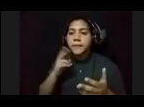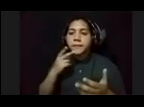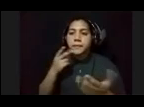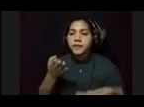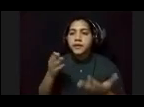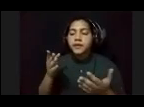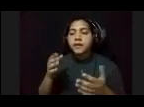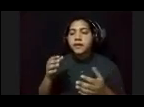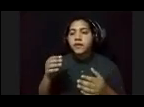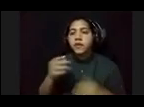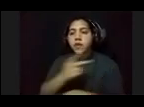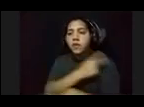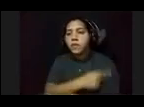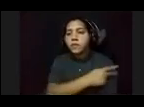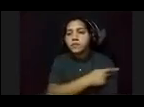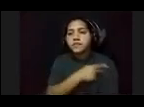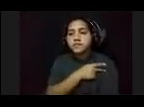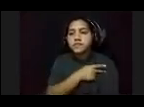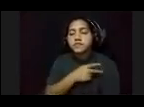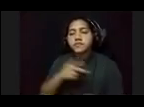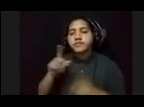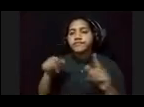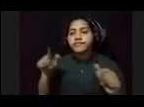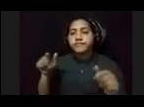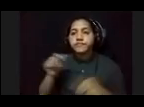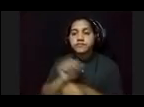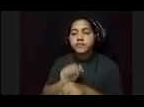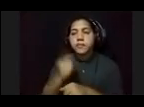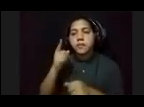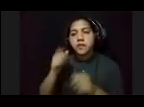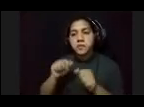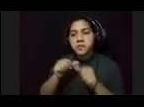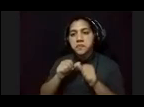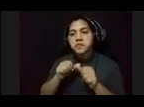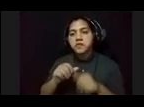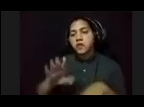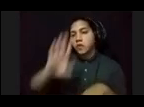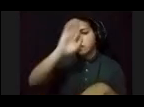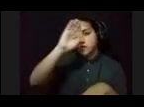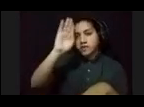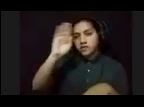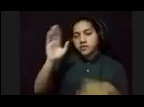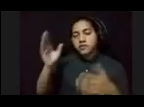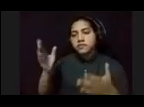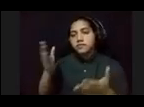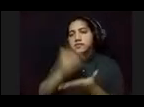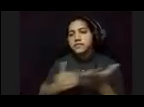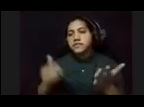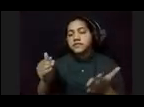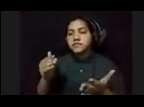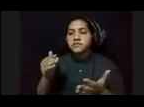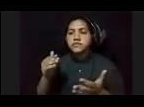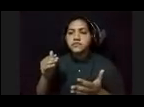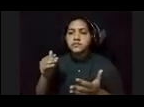pacientes realizaban diversas tareas para su sostén, estaban hospitalizados parcialmente y al mismo